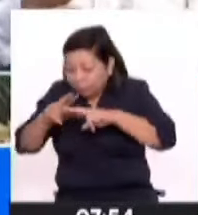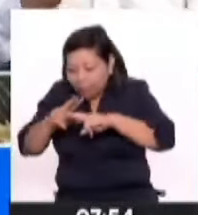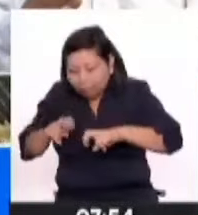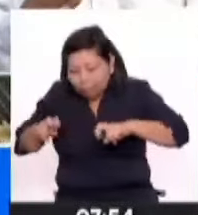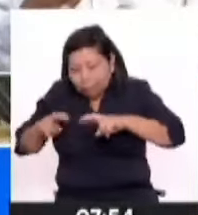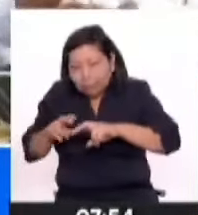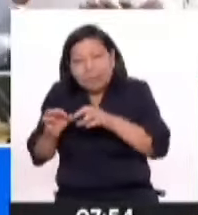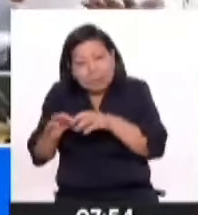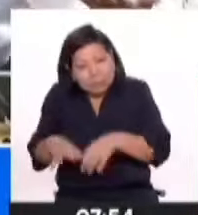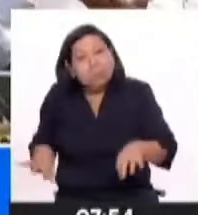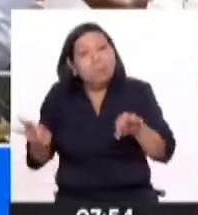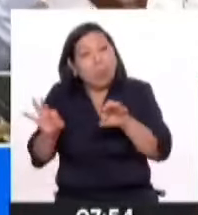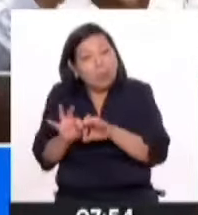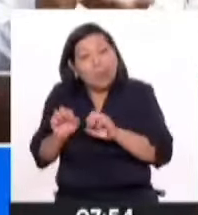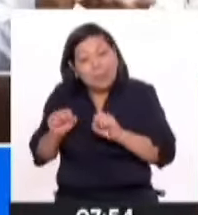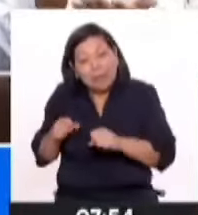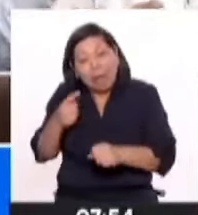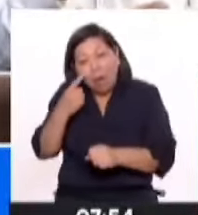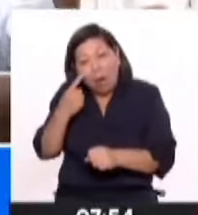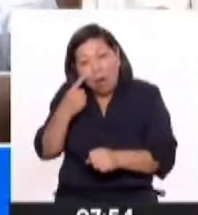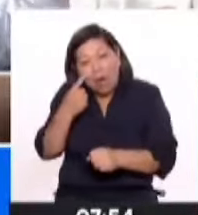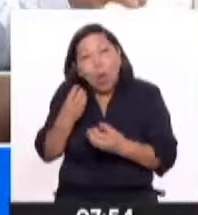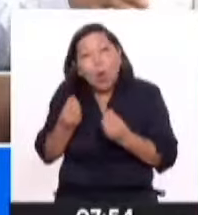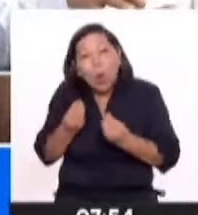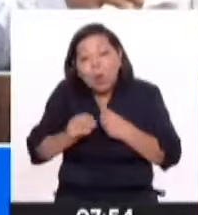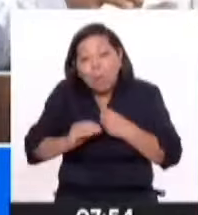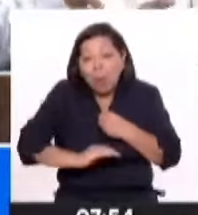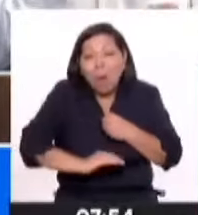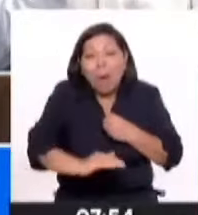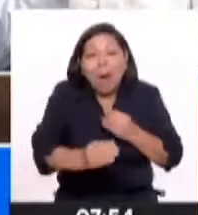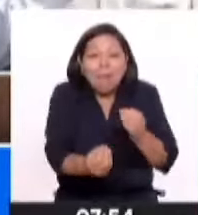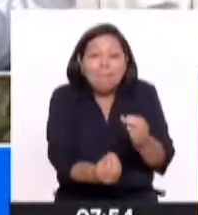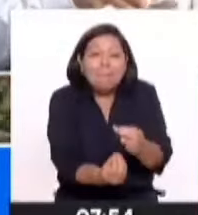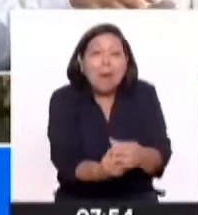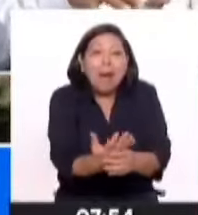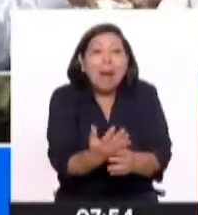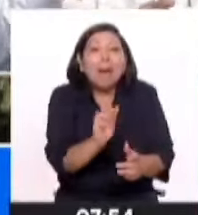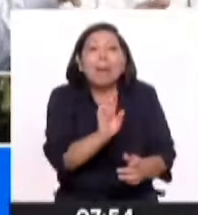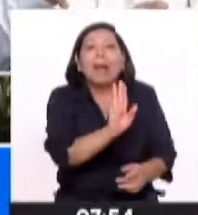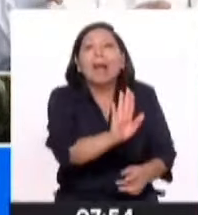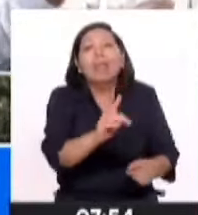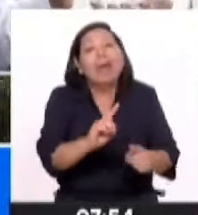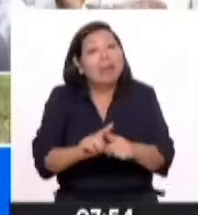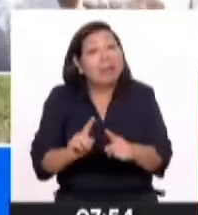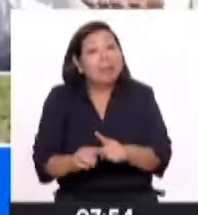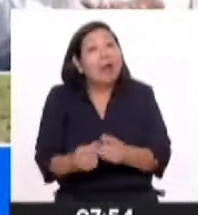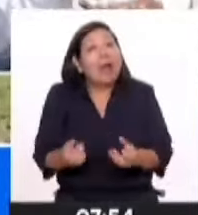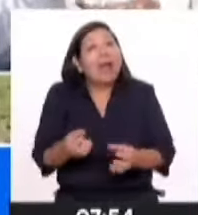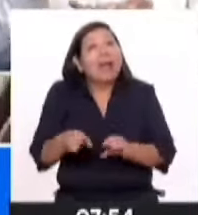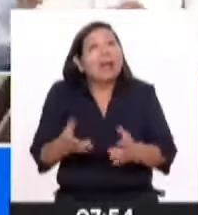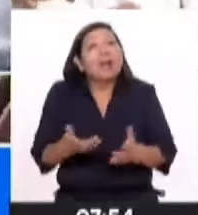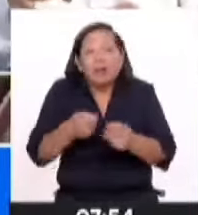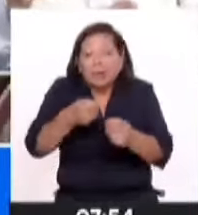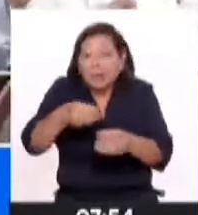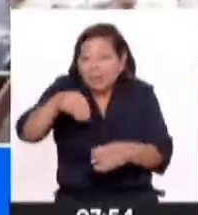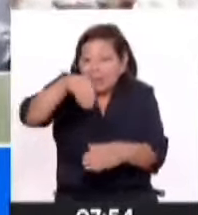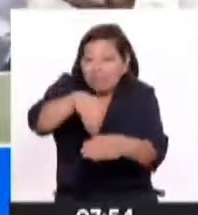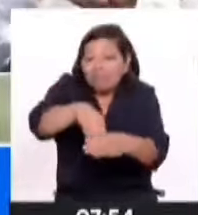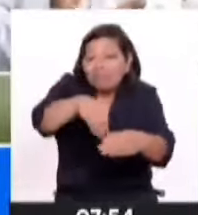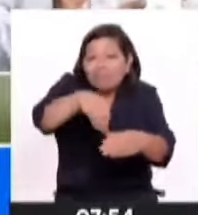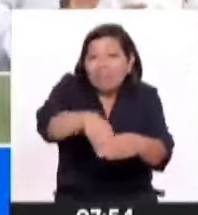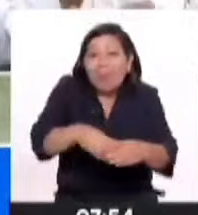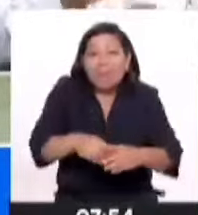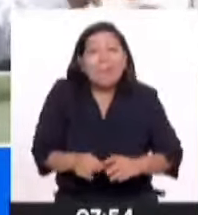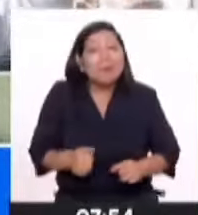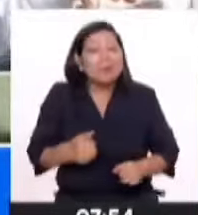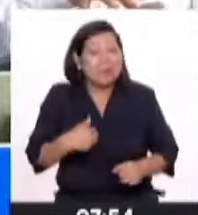papel importante porque nos permite conocer la calidad de los suelos que tienen los productores antes de hacer sus siembras respectivas. Y